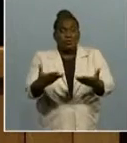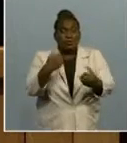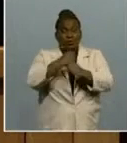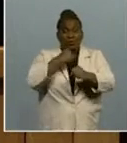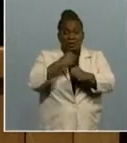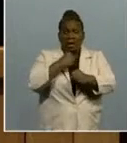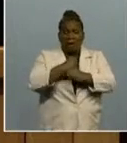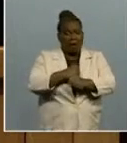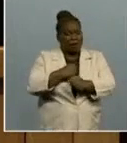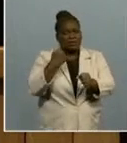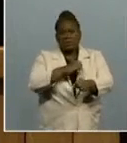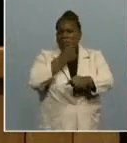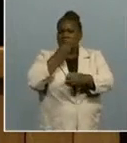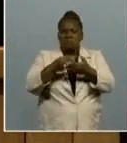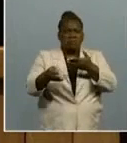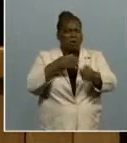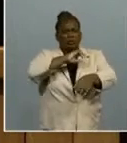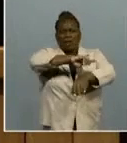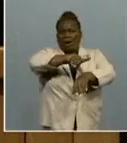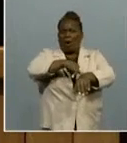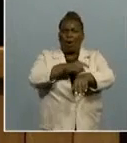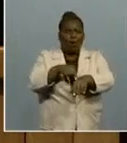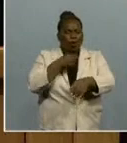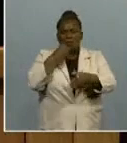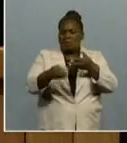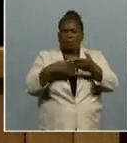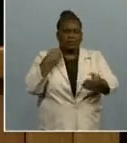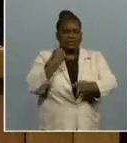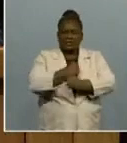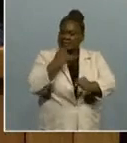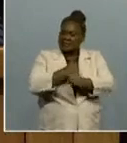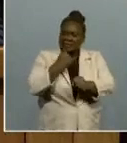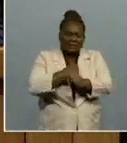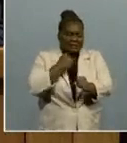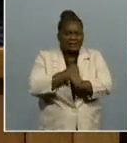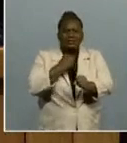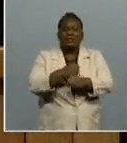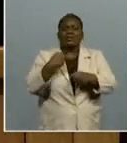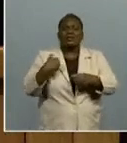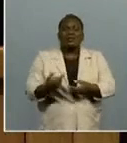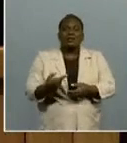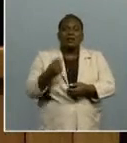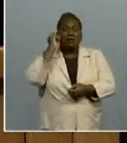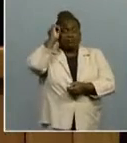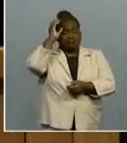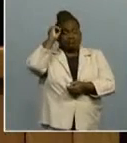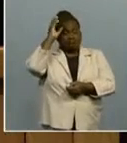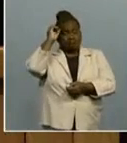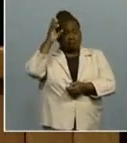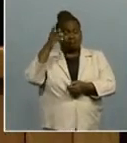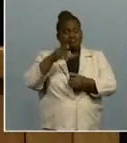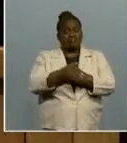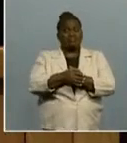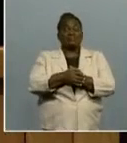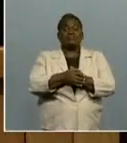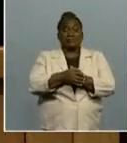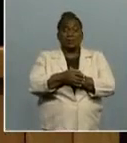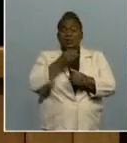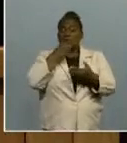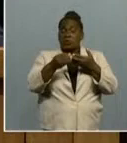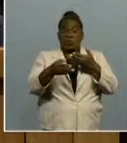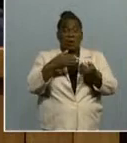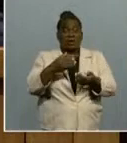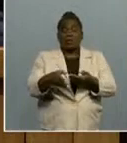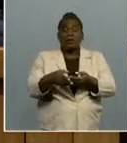capacidad de enfrentar la adversidad con creatividad e inspira y motiva la innovación en cualquier circunstancia